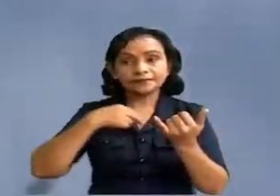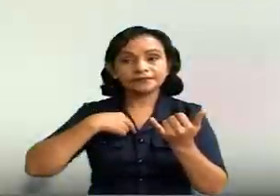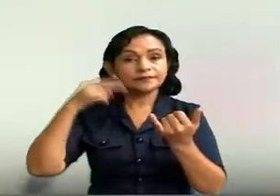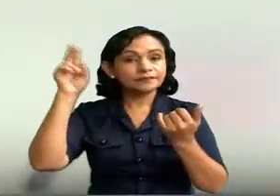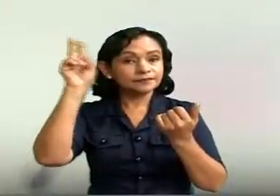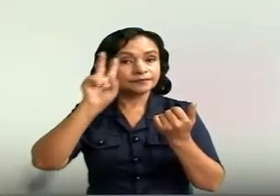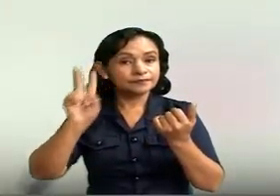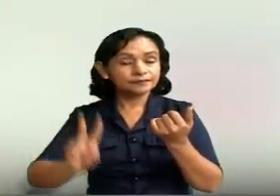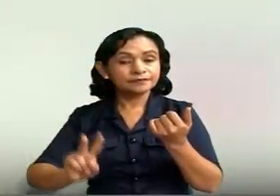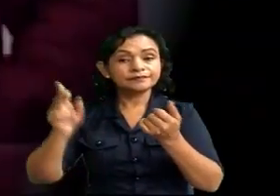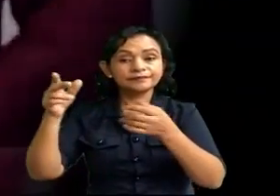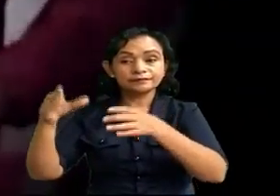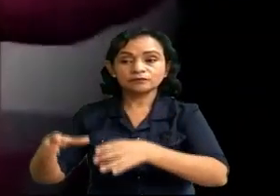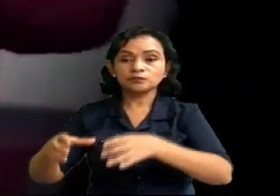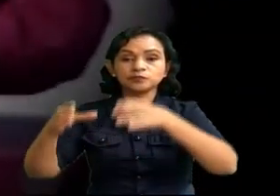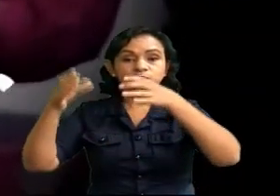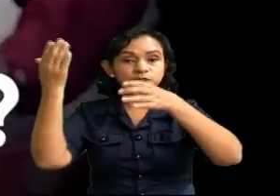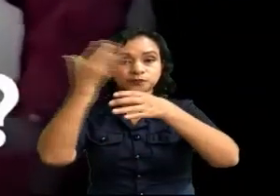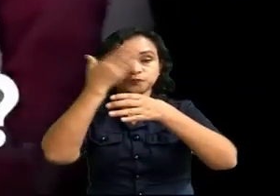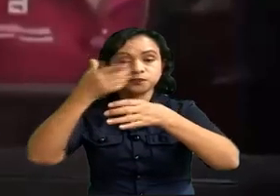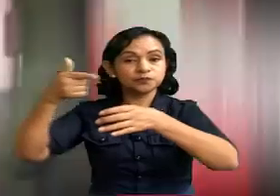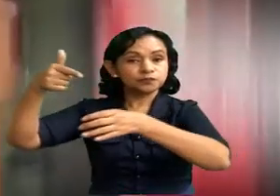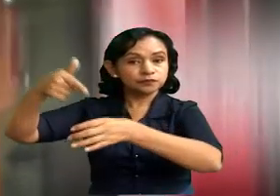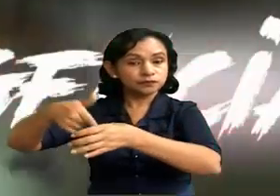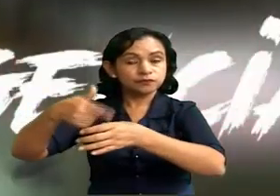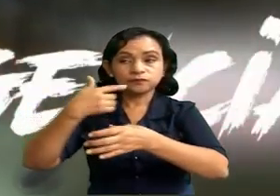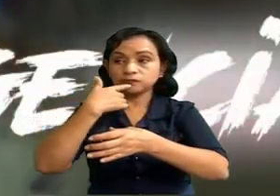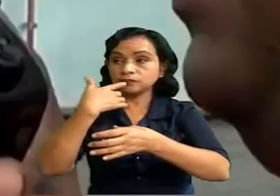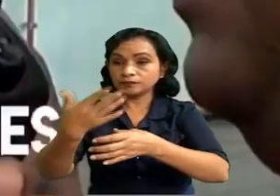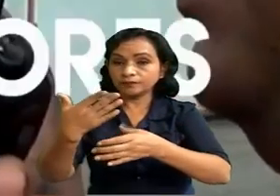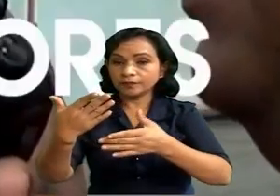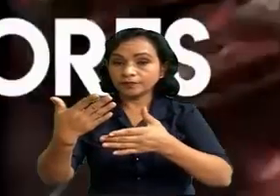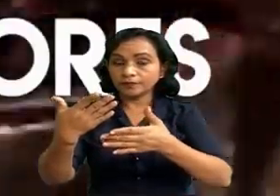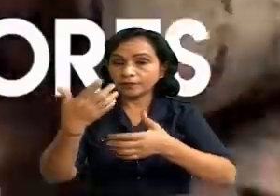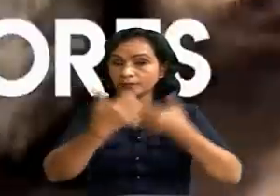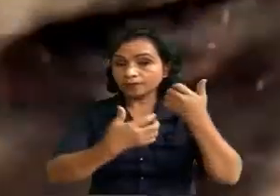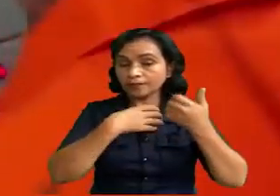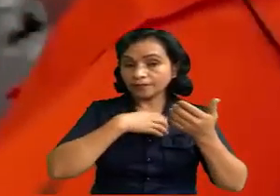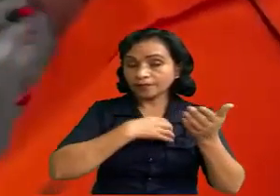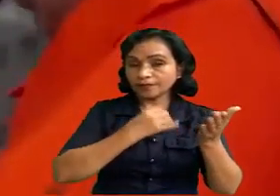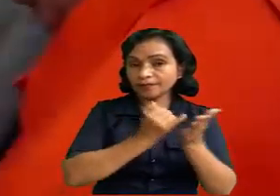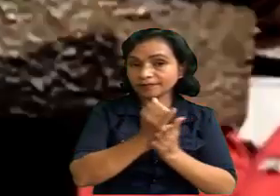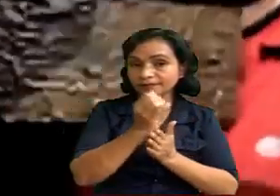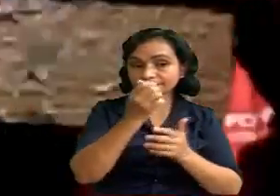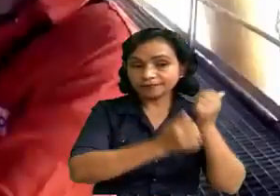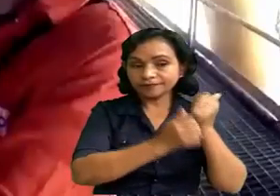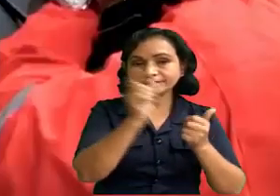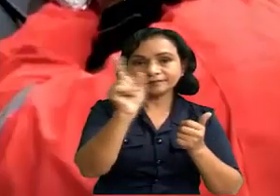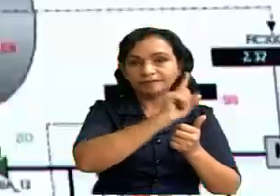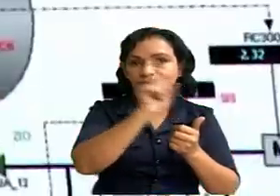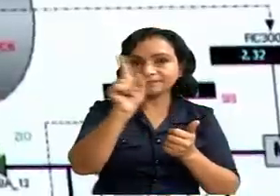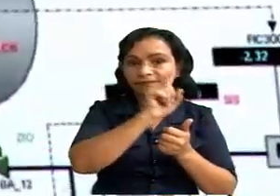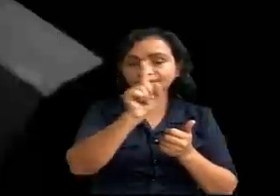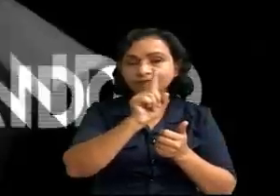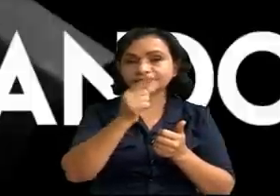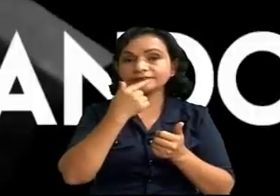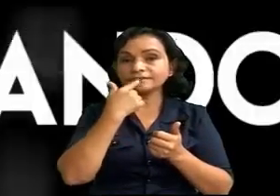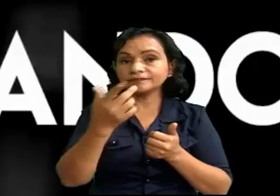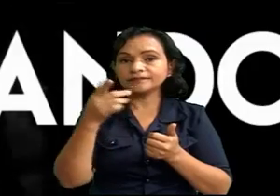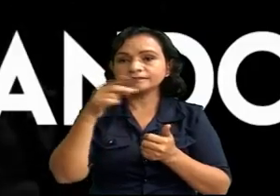Venezolana del Petróleo. ¿Por qué digo yo esto? No por negligencia de los investigadores, no, sino que